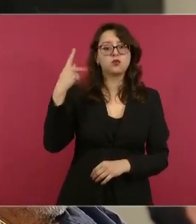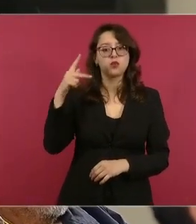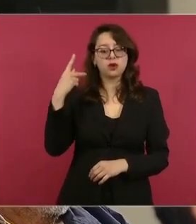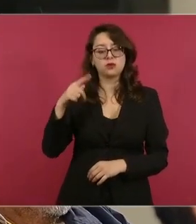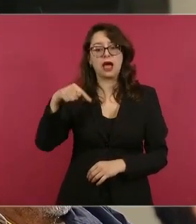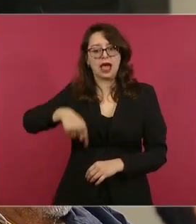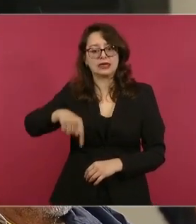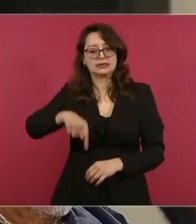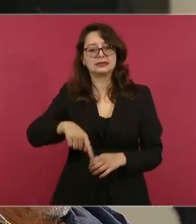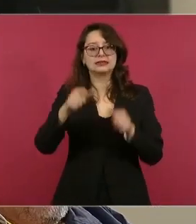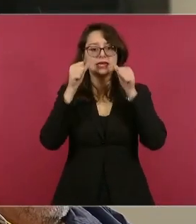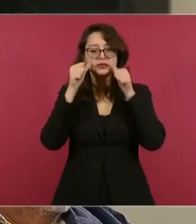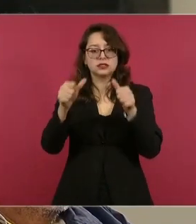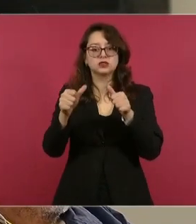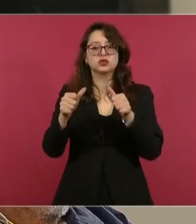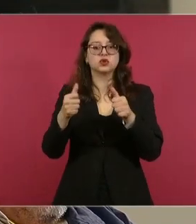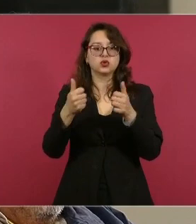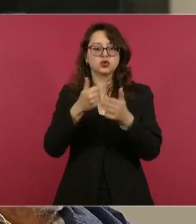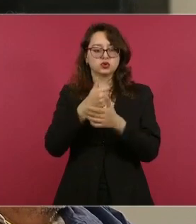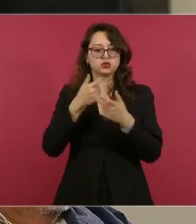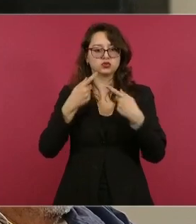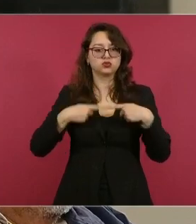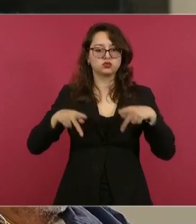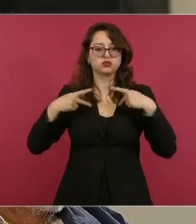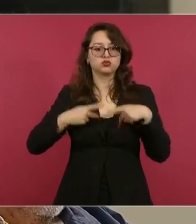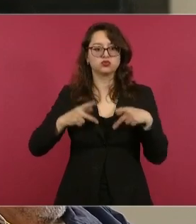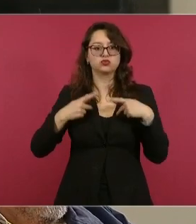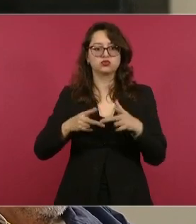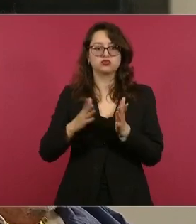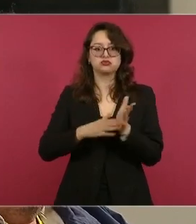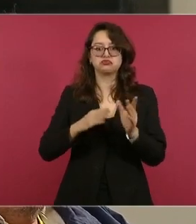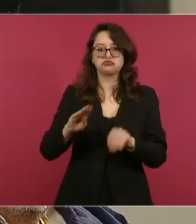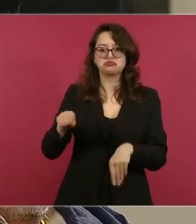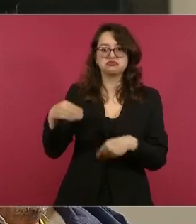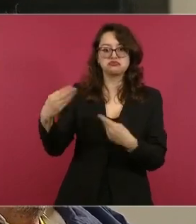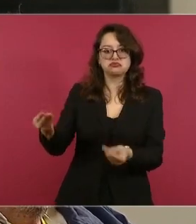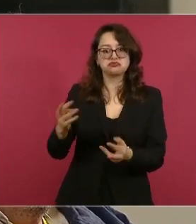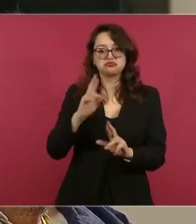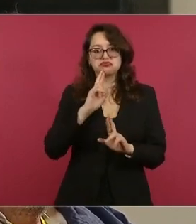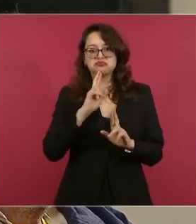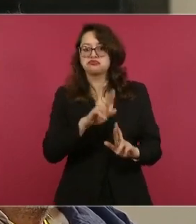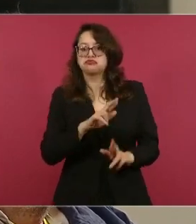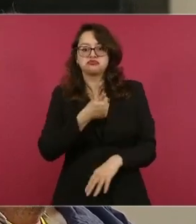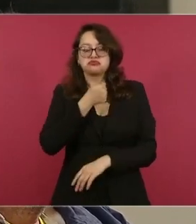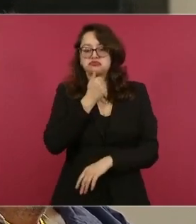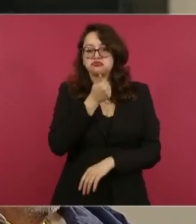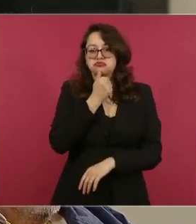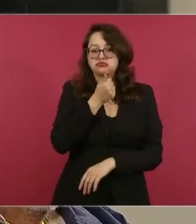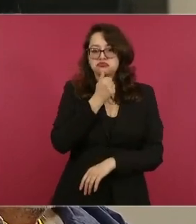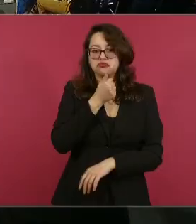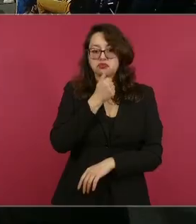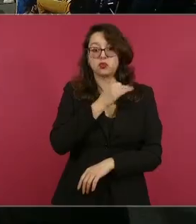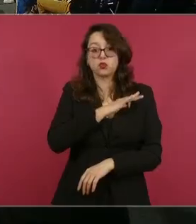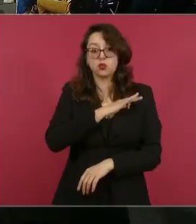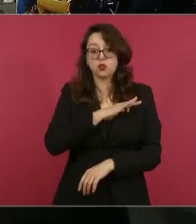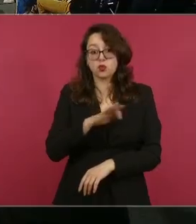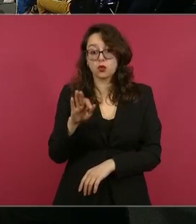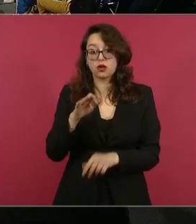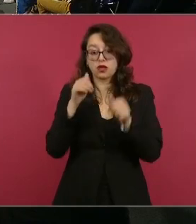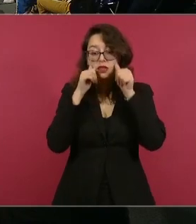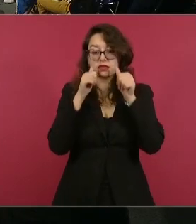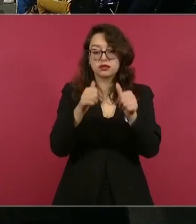Atención Ciudadana, los documentos, sin embargo, pues no ha habido ninguna respuesta, es lo que ellos demandan. Y si se pudiera,